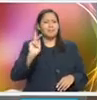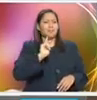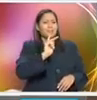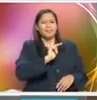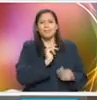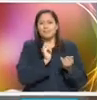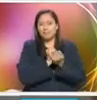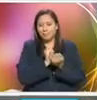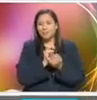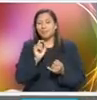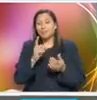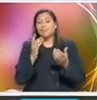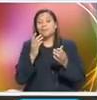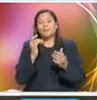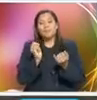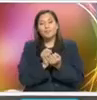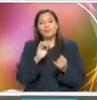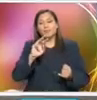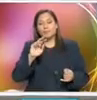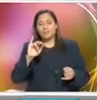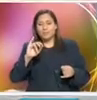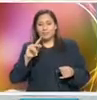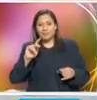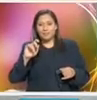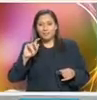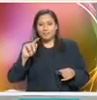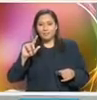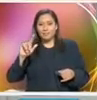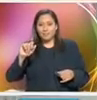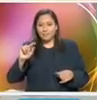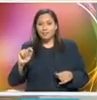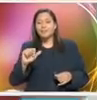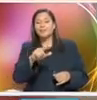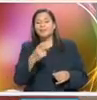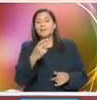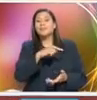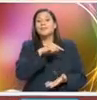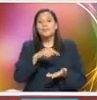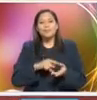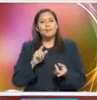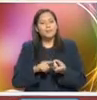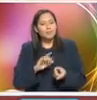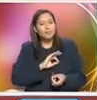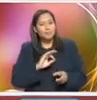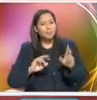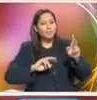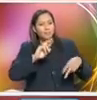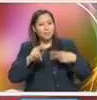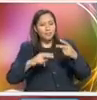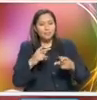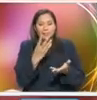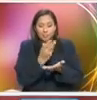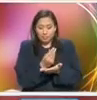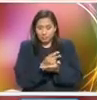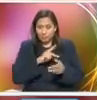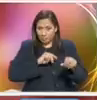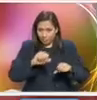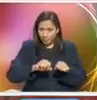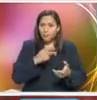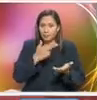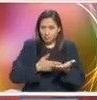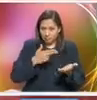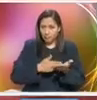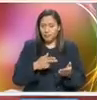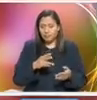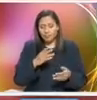muy interesantes que reporta además Wikicleta. Esta aplicación presenta los lugares en donde puedes ir a reparar tu bicicleta,